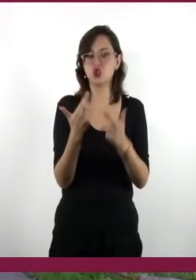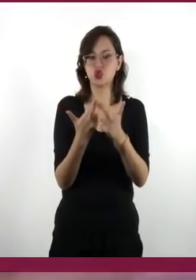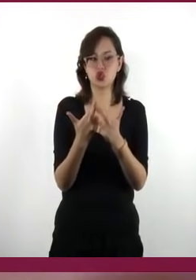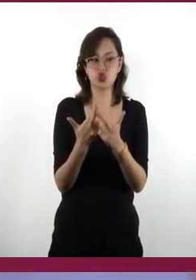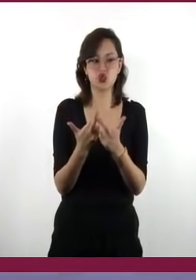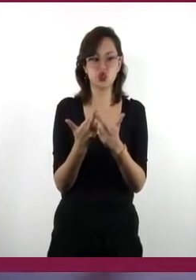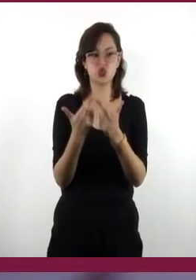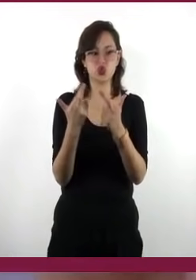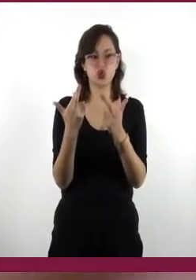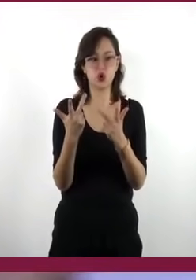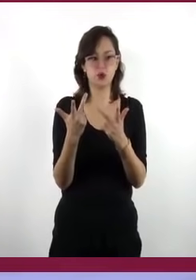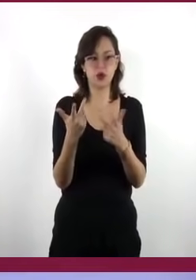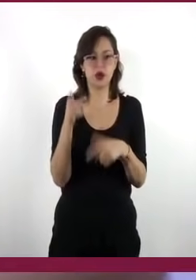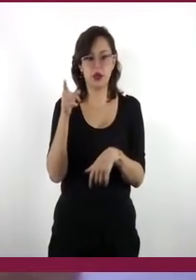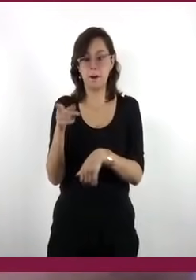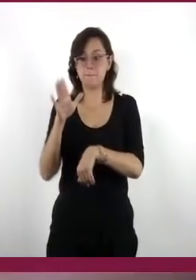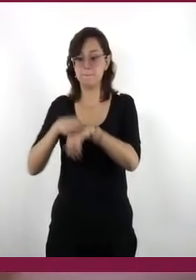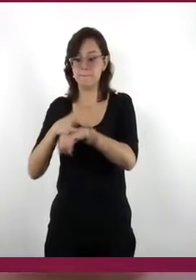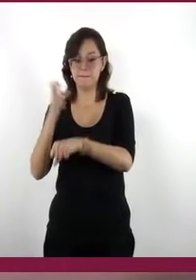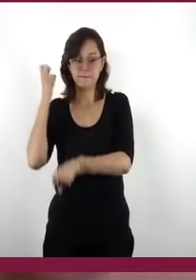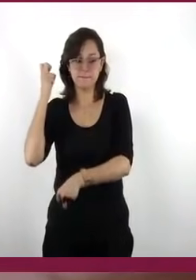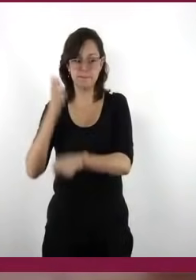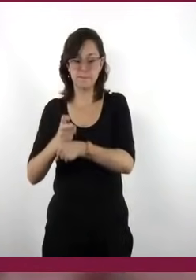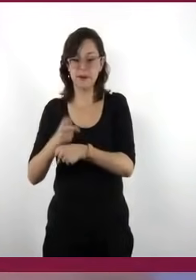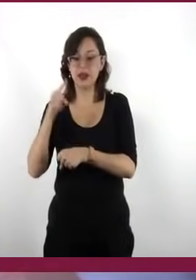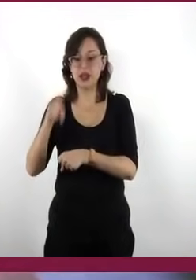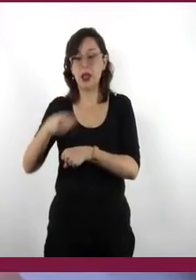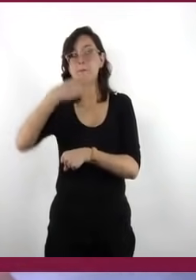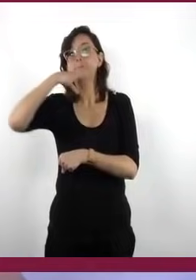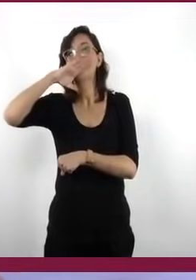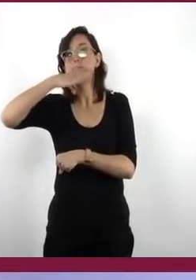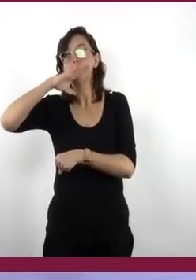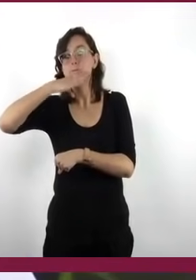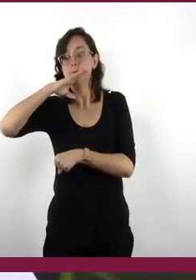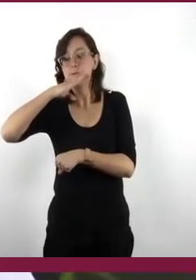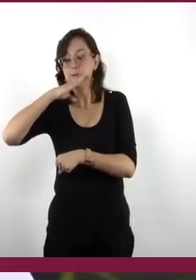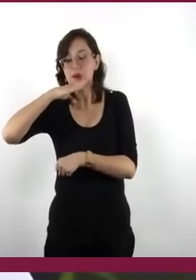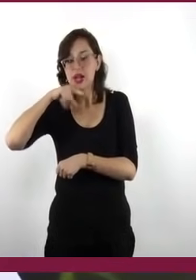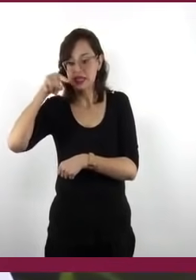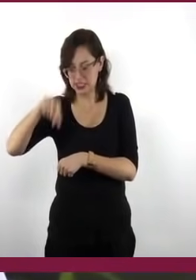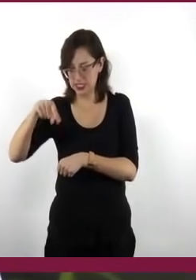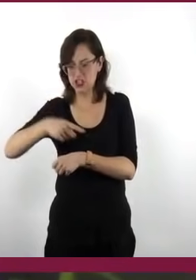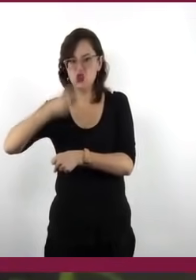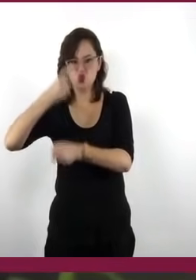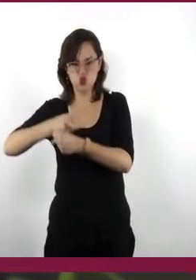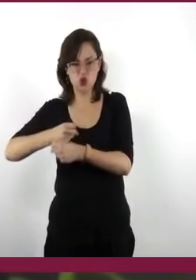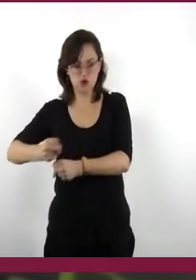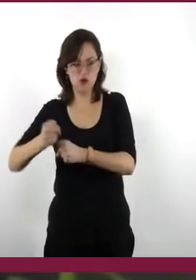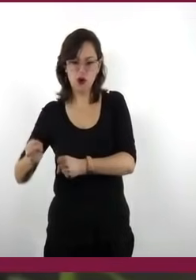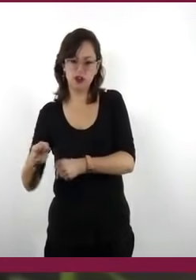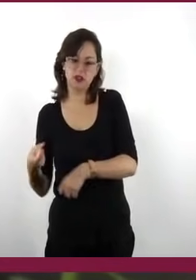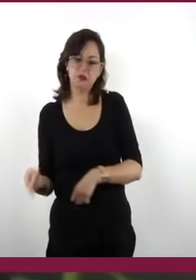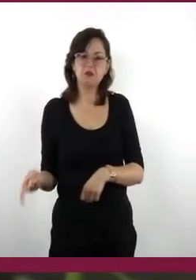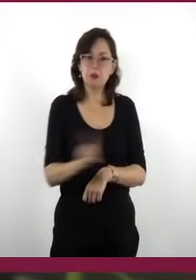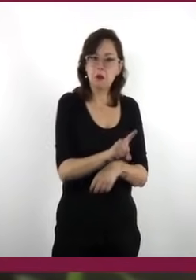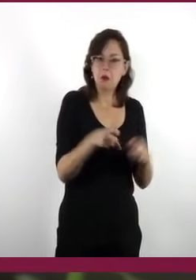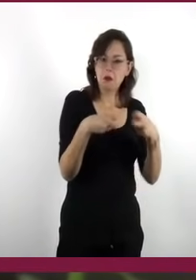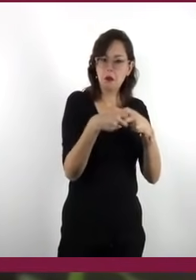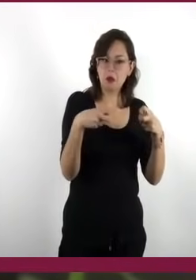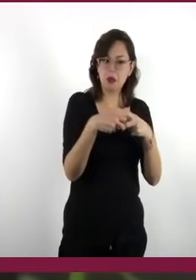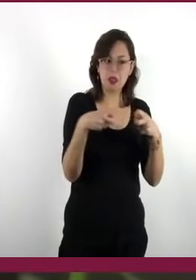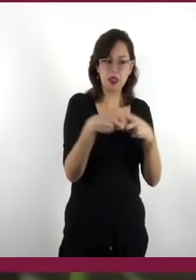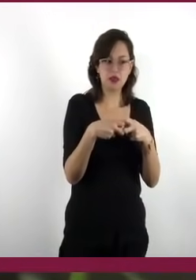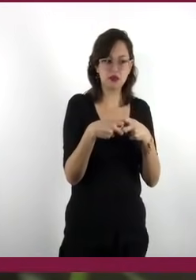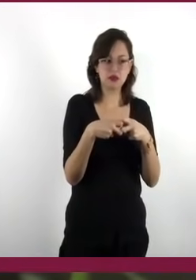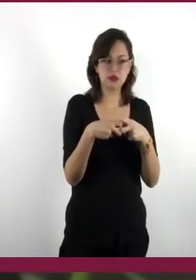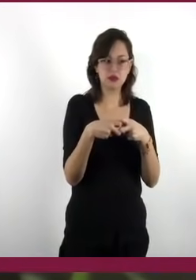ejemplo. Pero... Y este es mucho más duro porque este es de fécula de maíz. Ah, este está hecho con maíz. Sí. ¿Y estos? Este es de